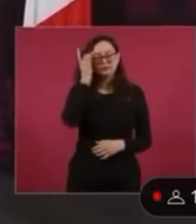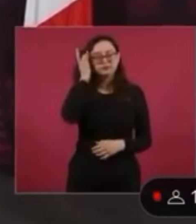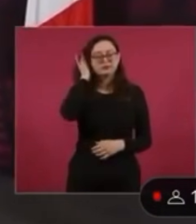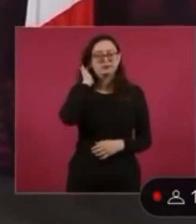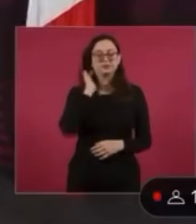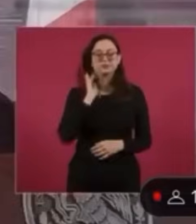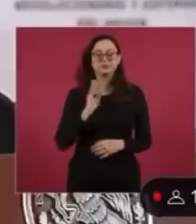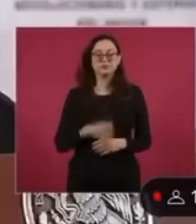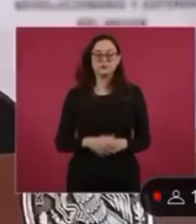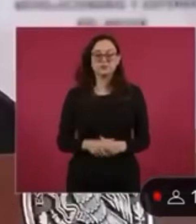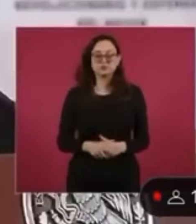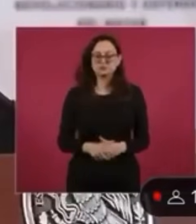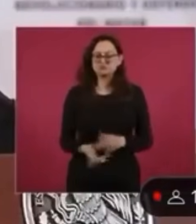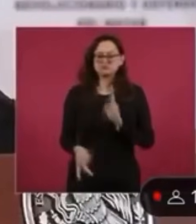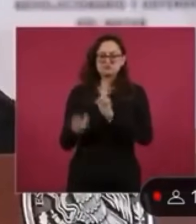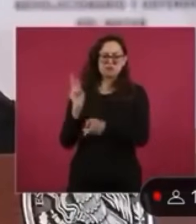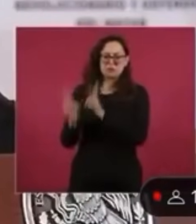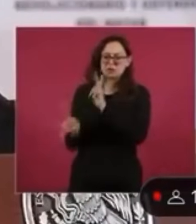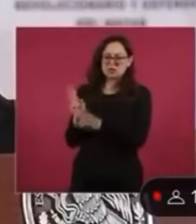vamos a platicar